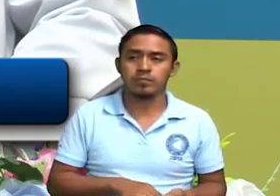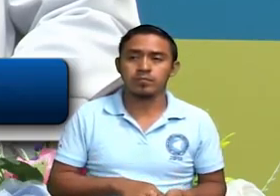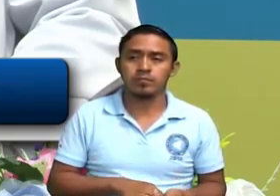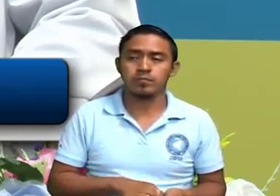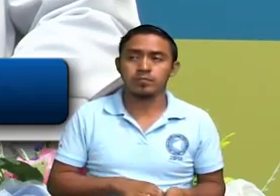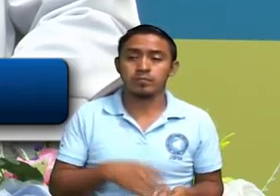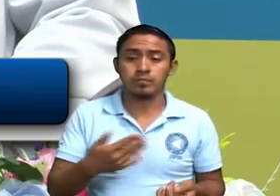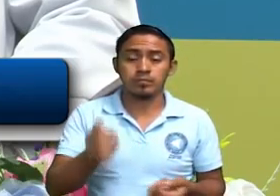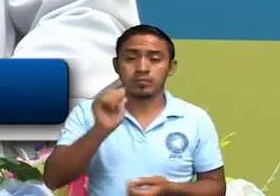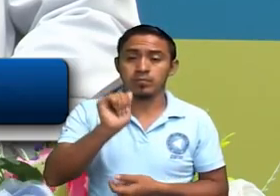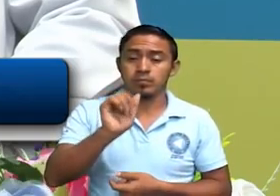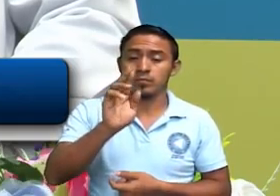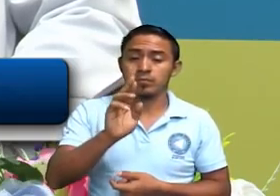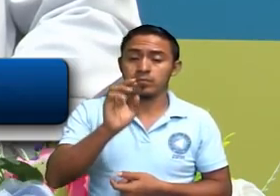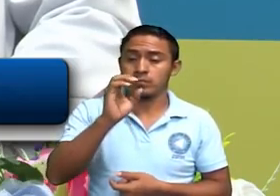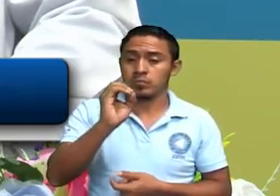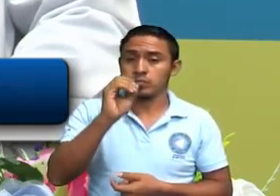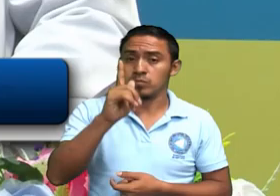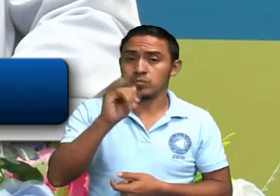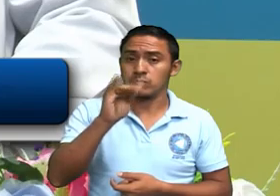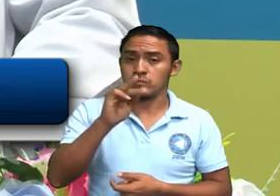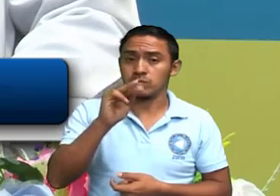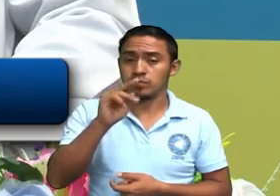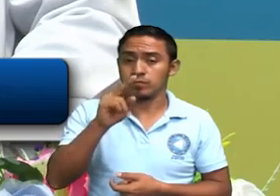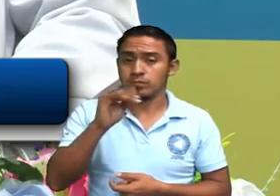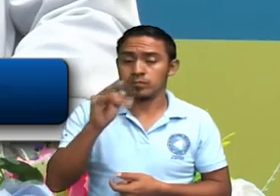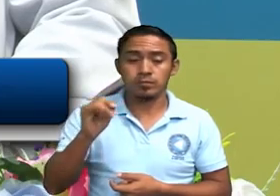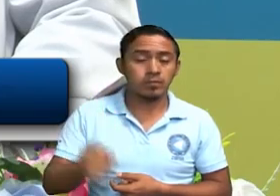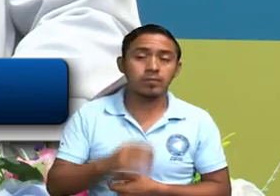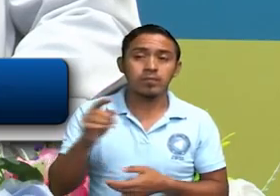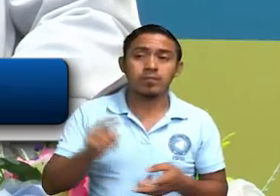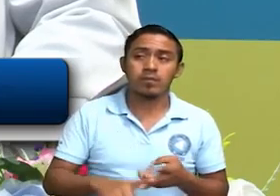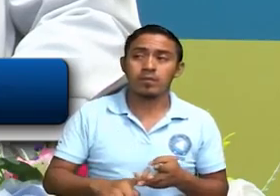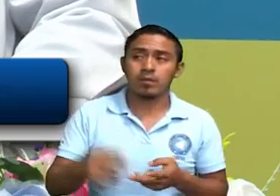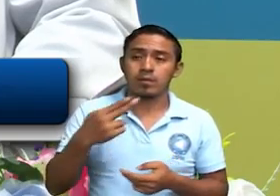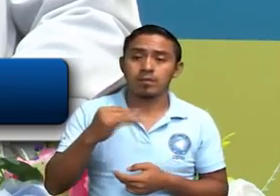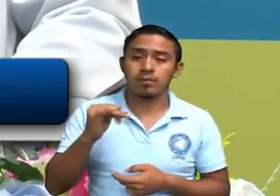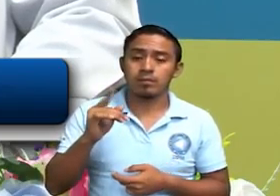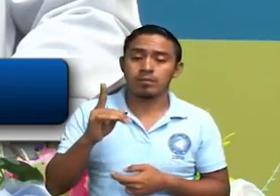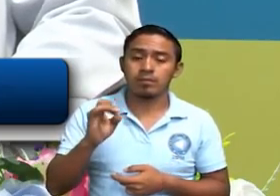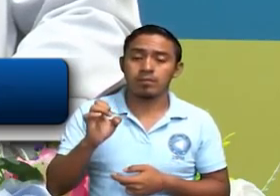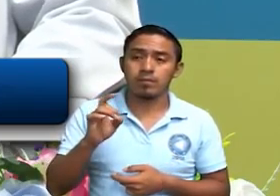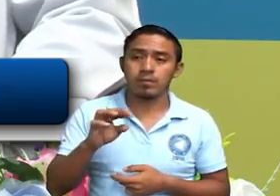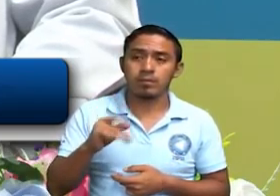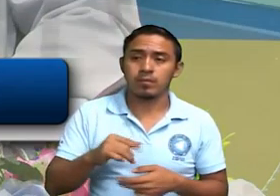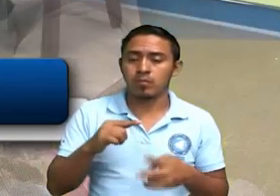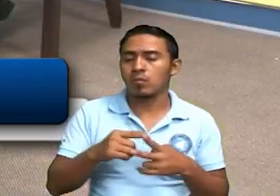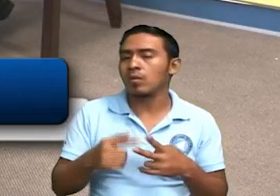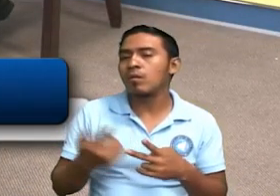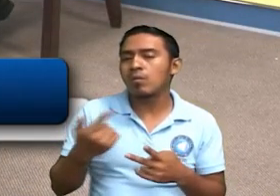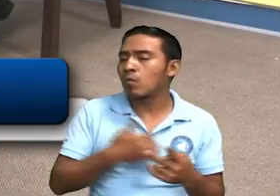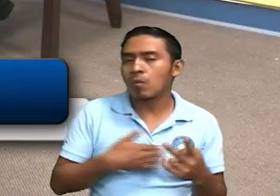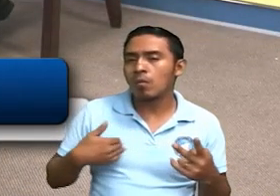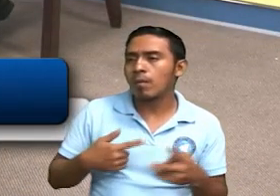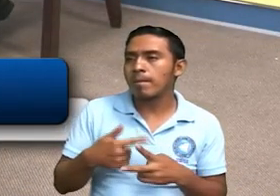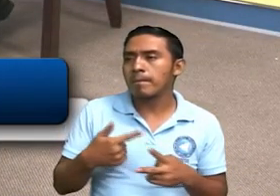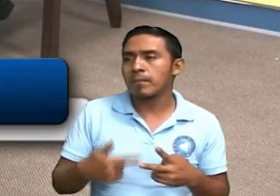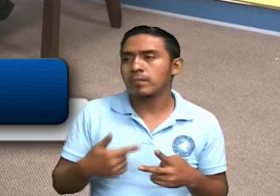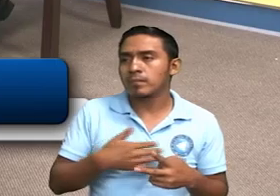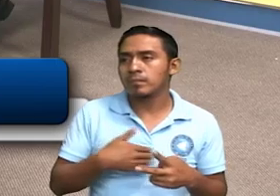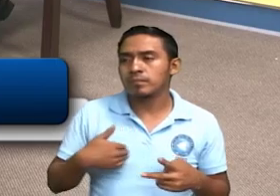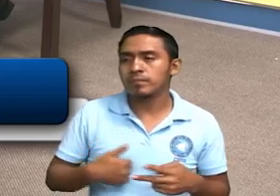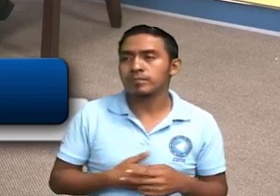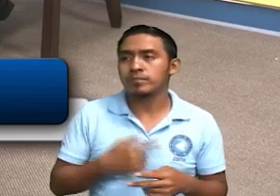en la autoemisión acústica y el otro en la impedanciometría. ¿Cuál es más efectivo, doctor, entre esas dos pruebas?